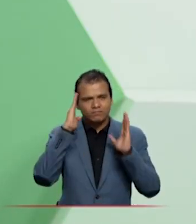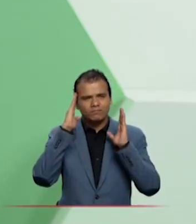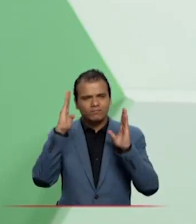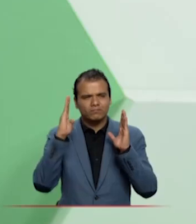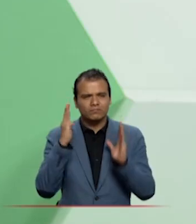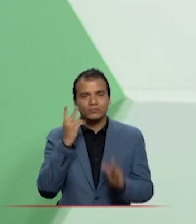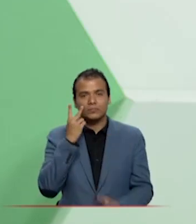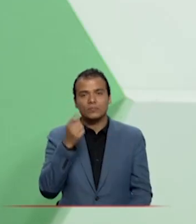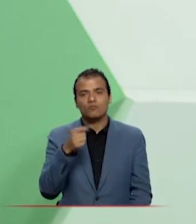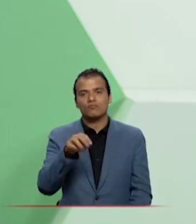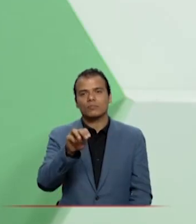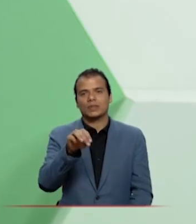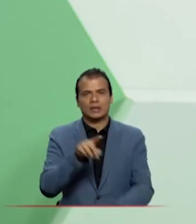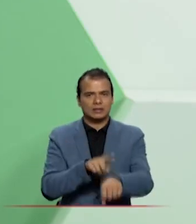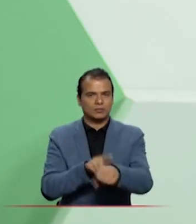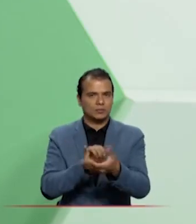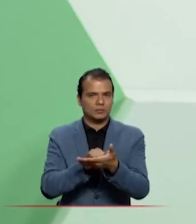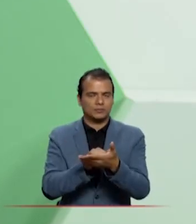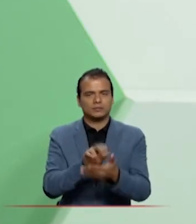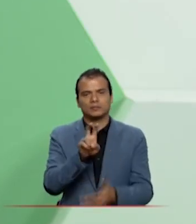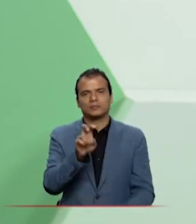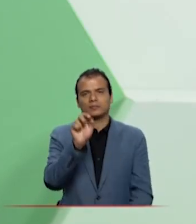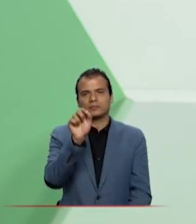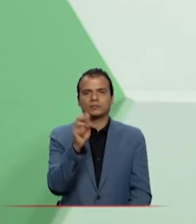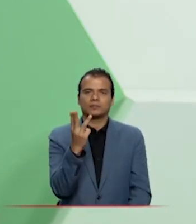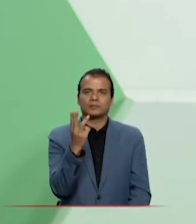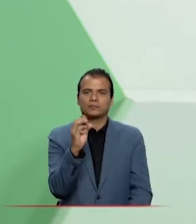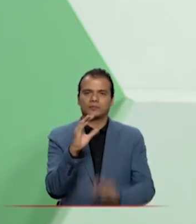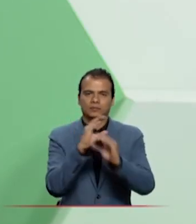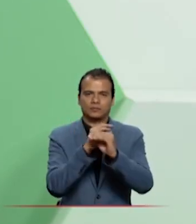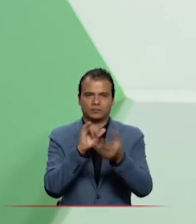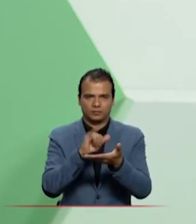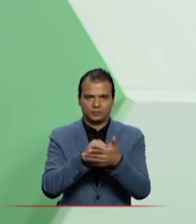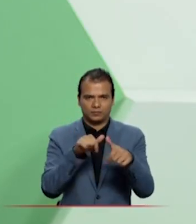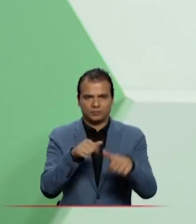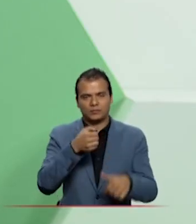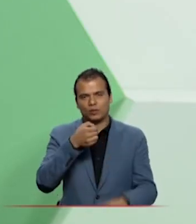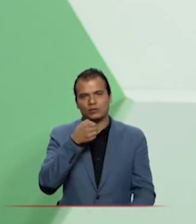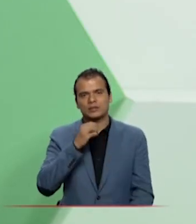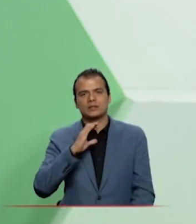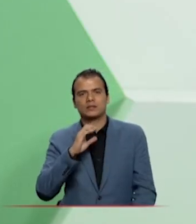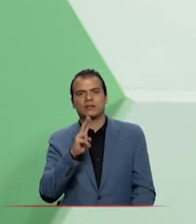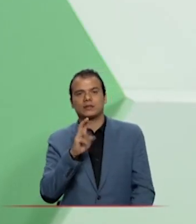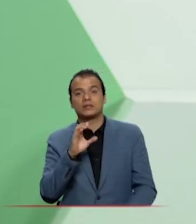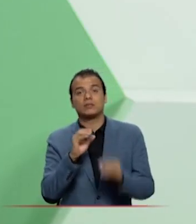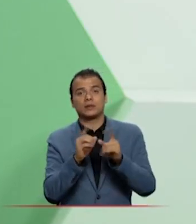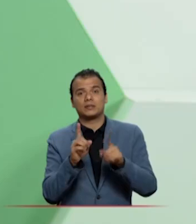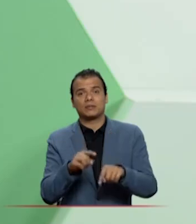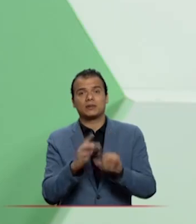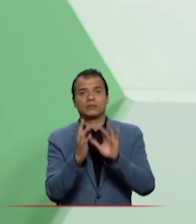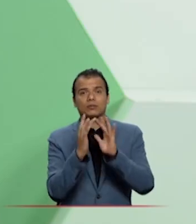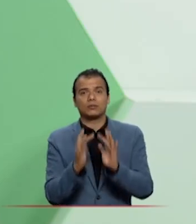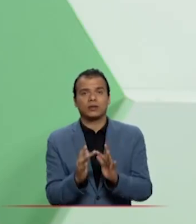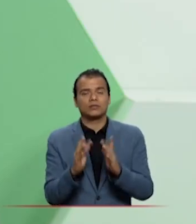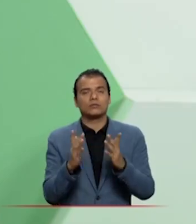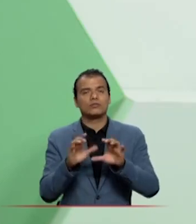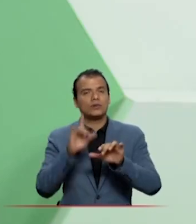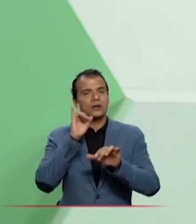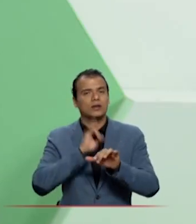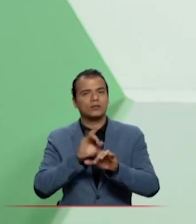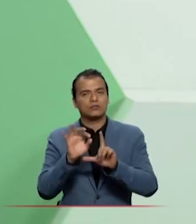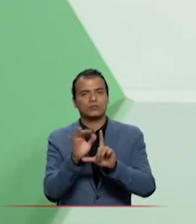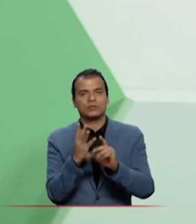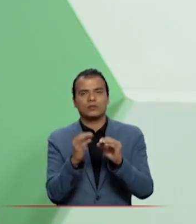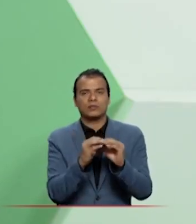que nos vemos el próximo martes a las 7:30 de la noche en el informativo cbc también pueden seguirnos en modo verde radio en la revista y también